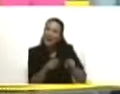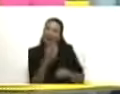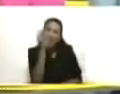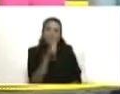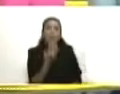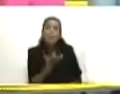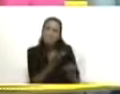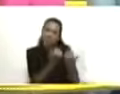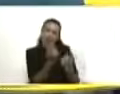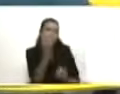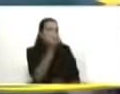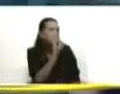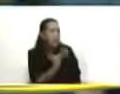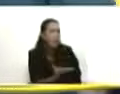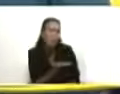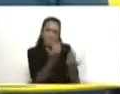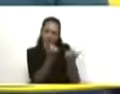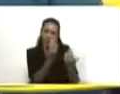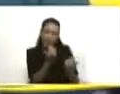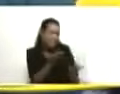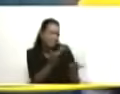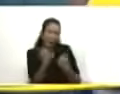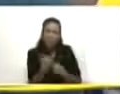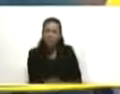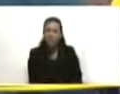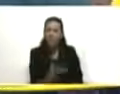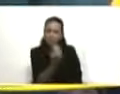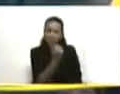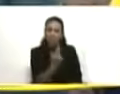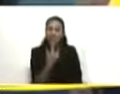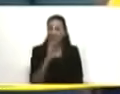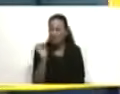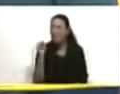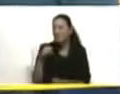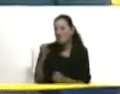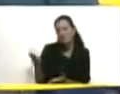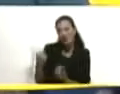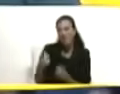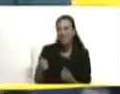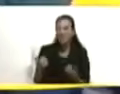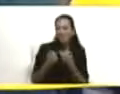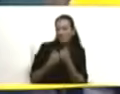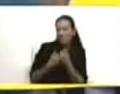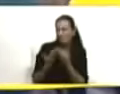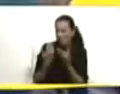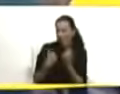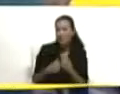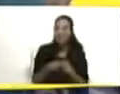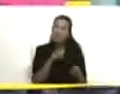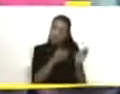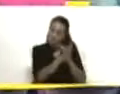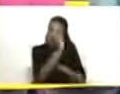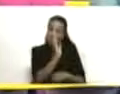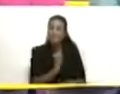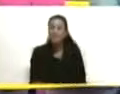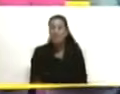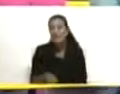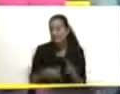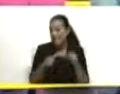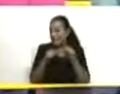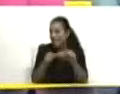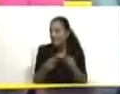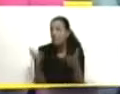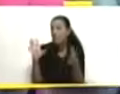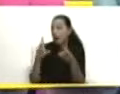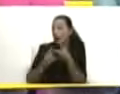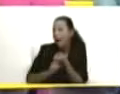dijo, Nico, vamos. Y yo le dijo, vamos. Y fuimos. Y seguimos. Y